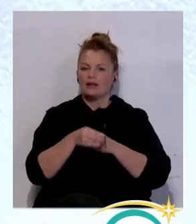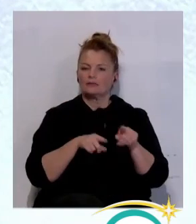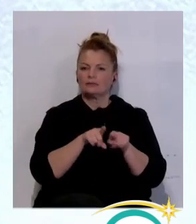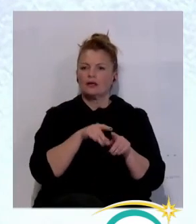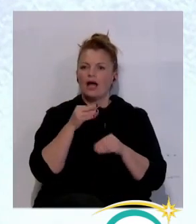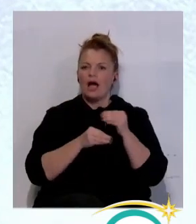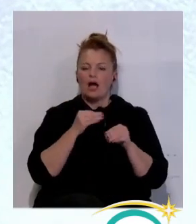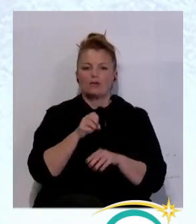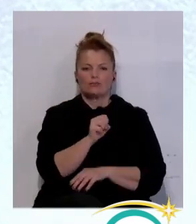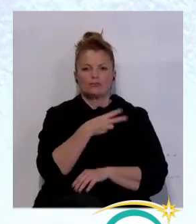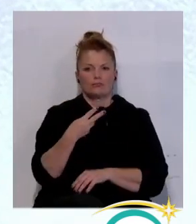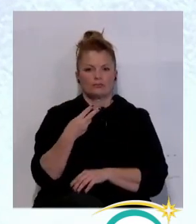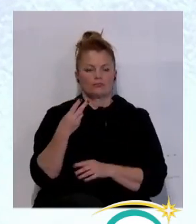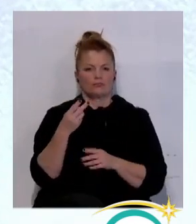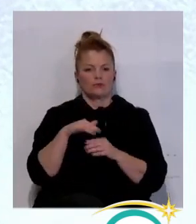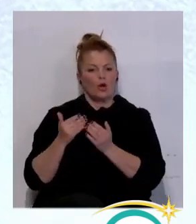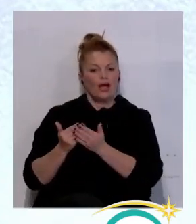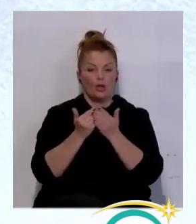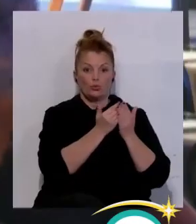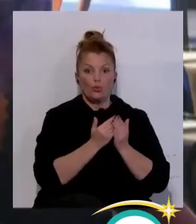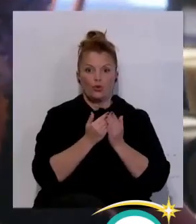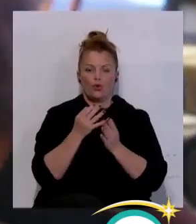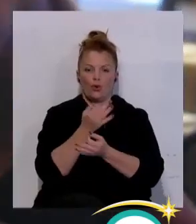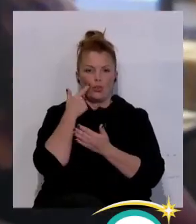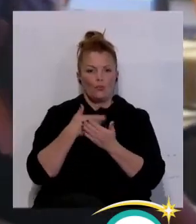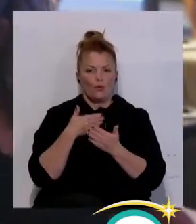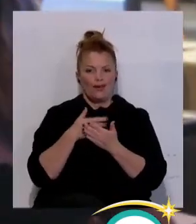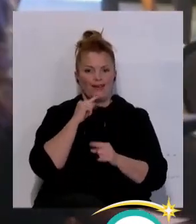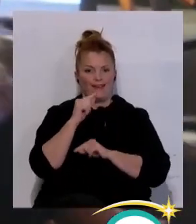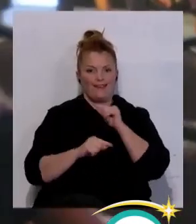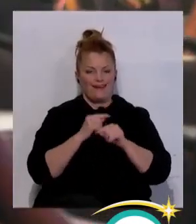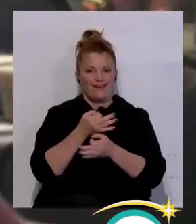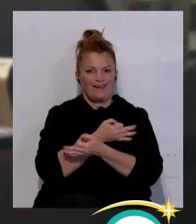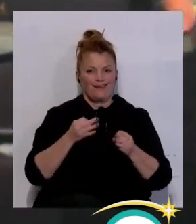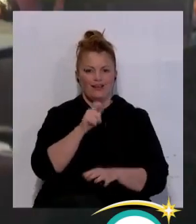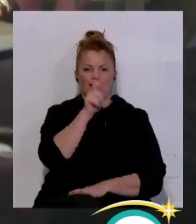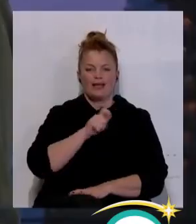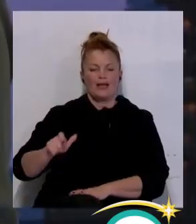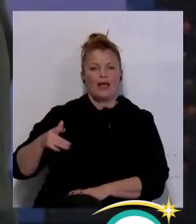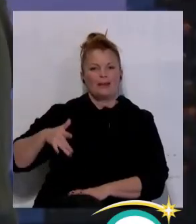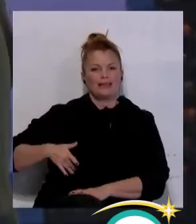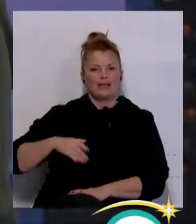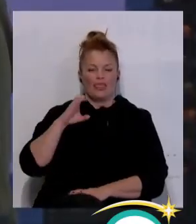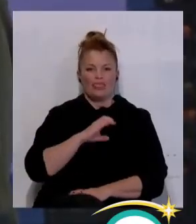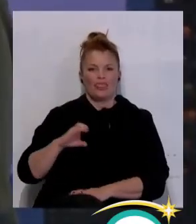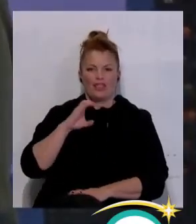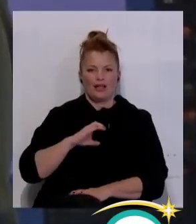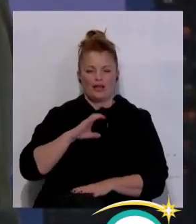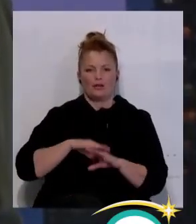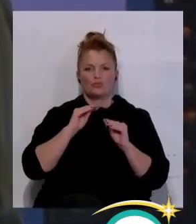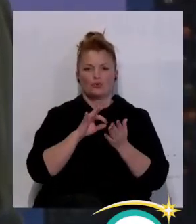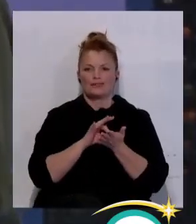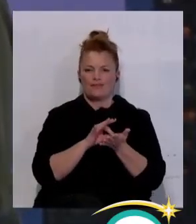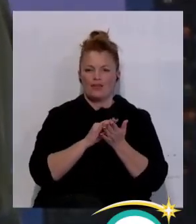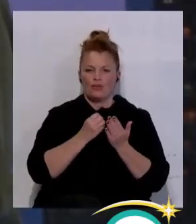la consecución de estudios que demuestren la eficacia del cribado poblacional de la hepatitis C en la cartera de